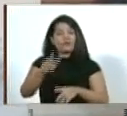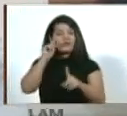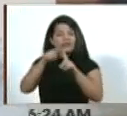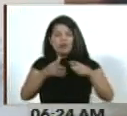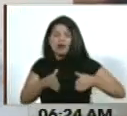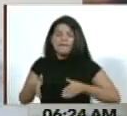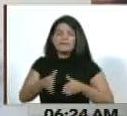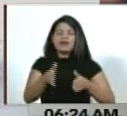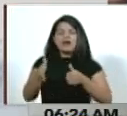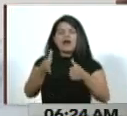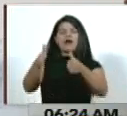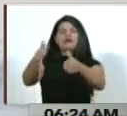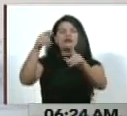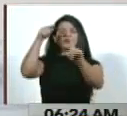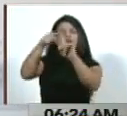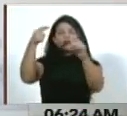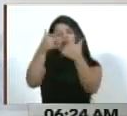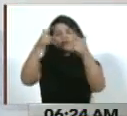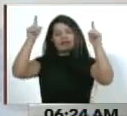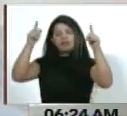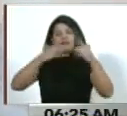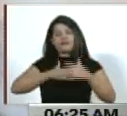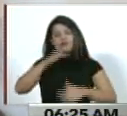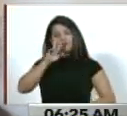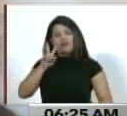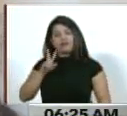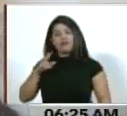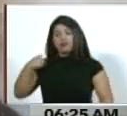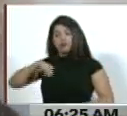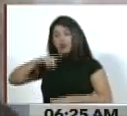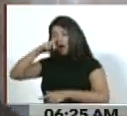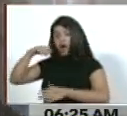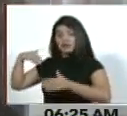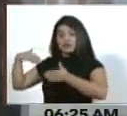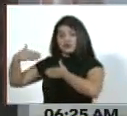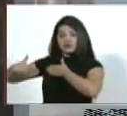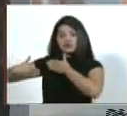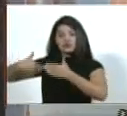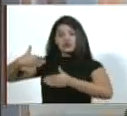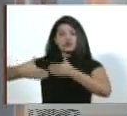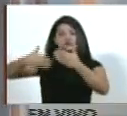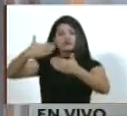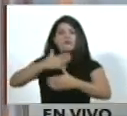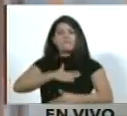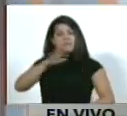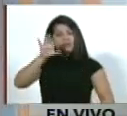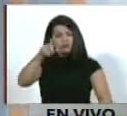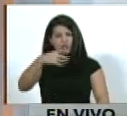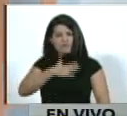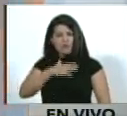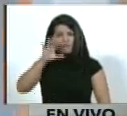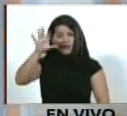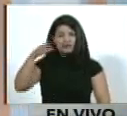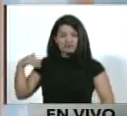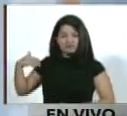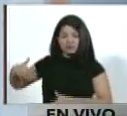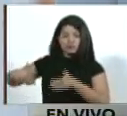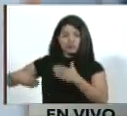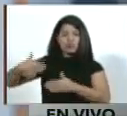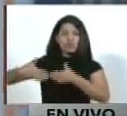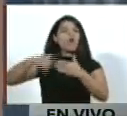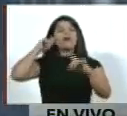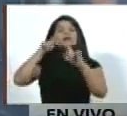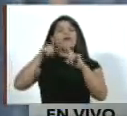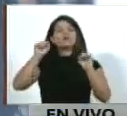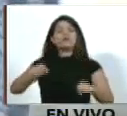del largo tránsito que hemos tenido nosotros, los patriotas, las patriotas, por